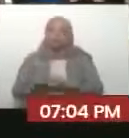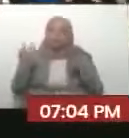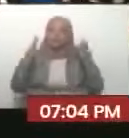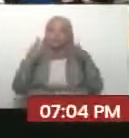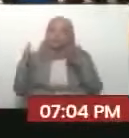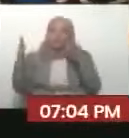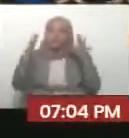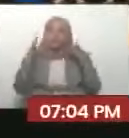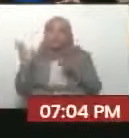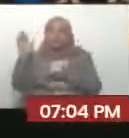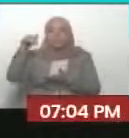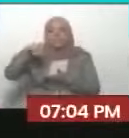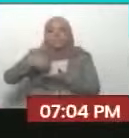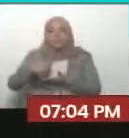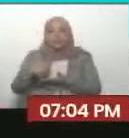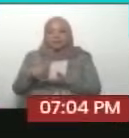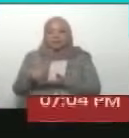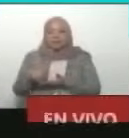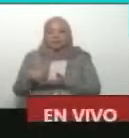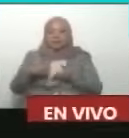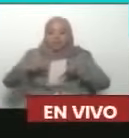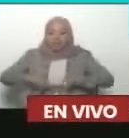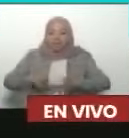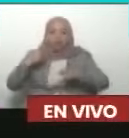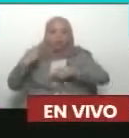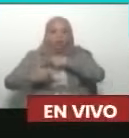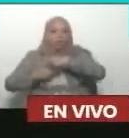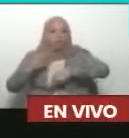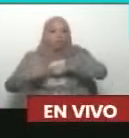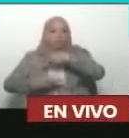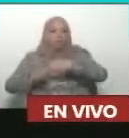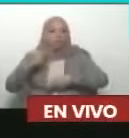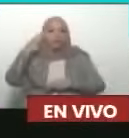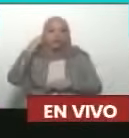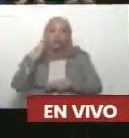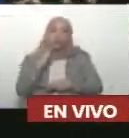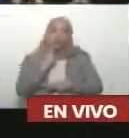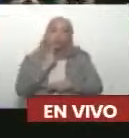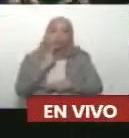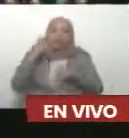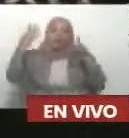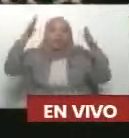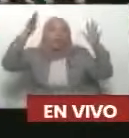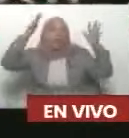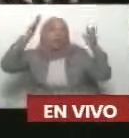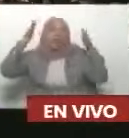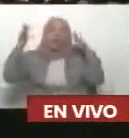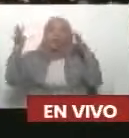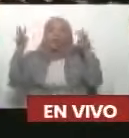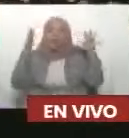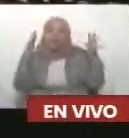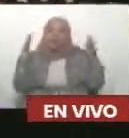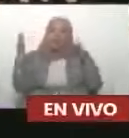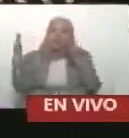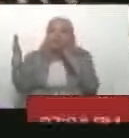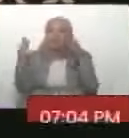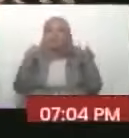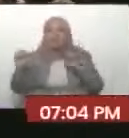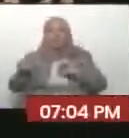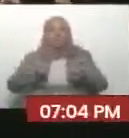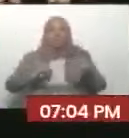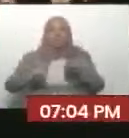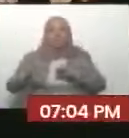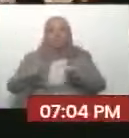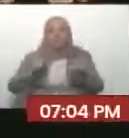Maracay, la cuna de la revolución bolivariana, la cuna del